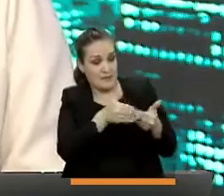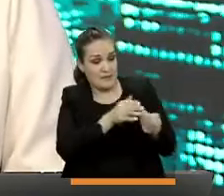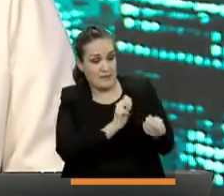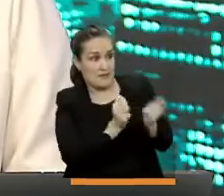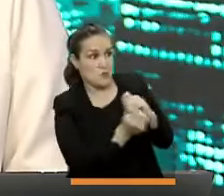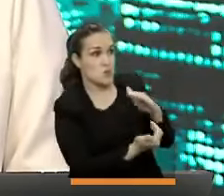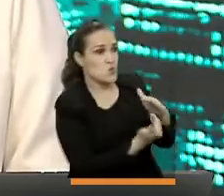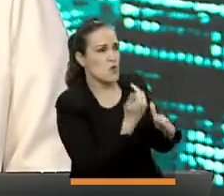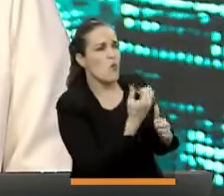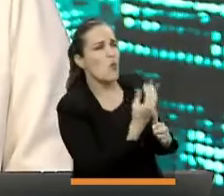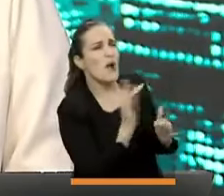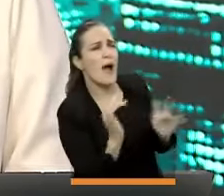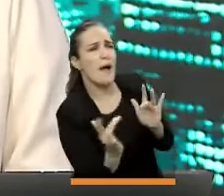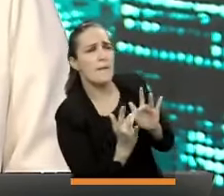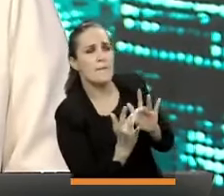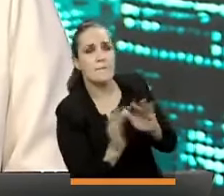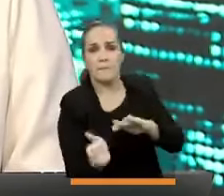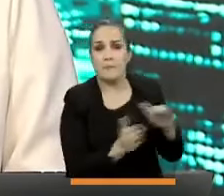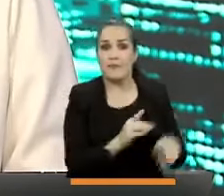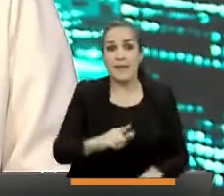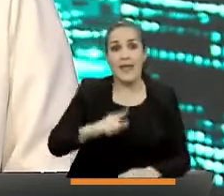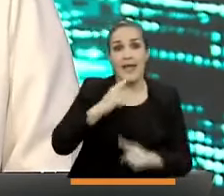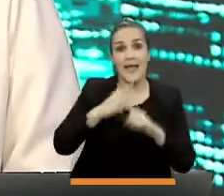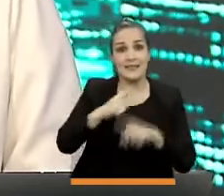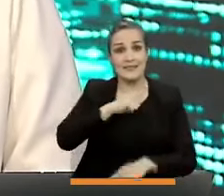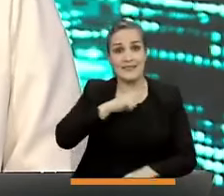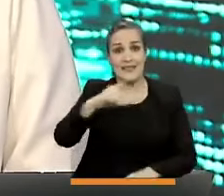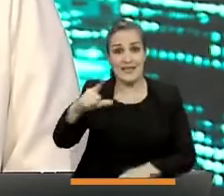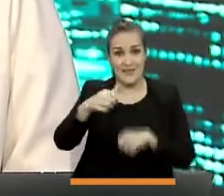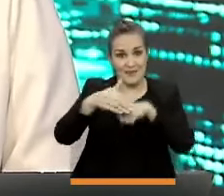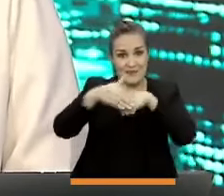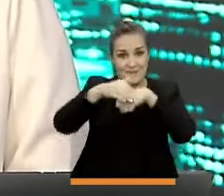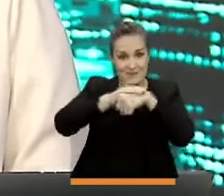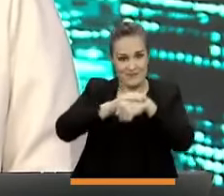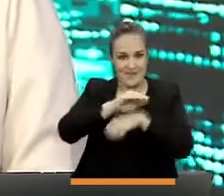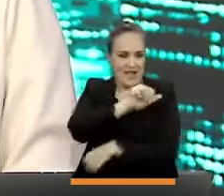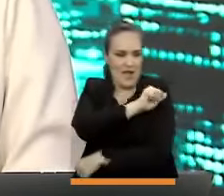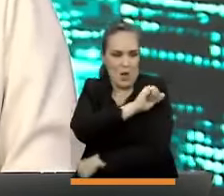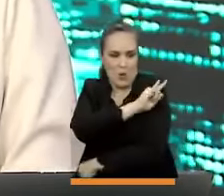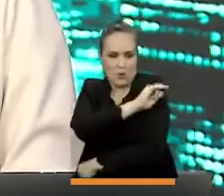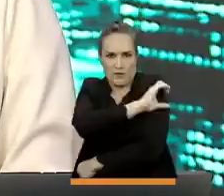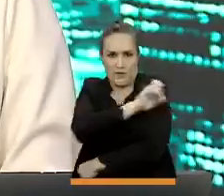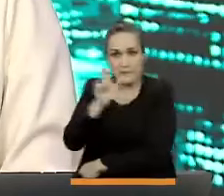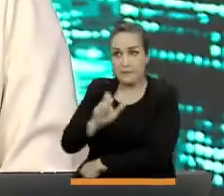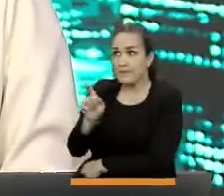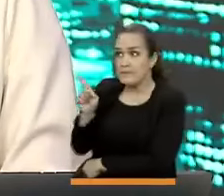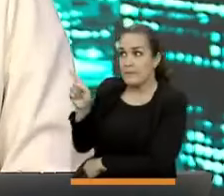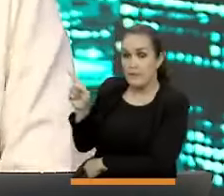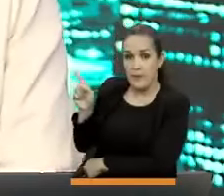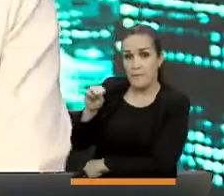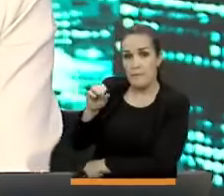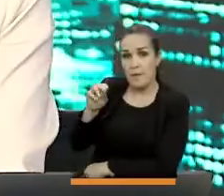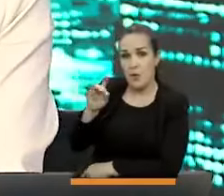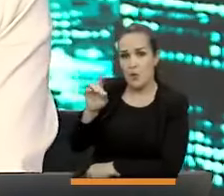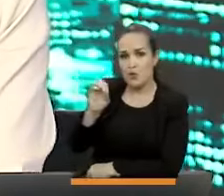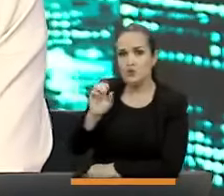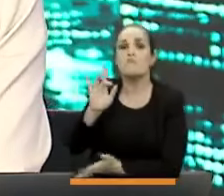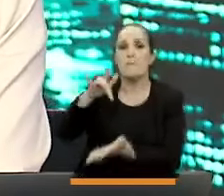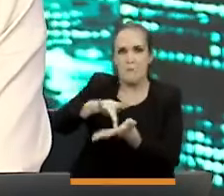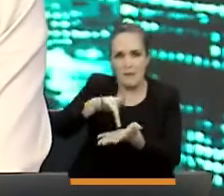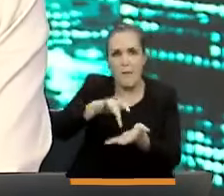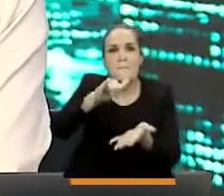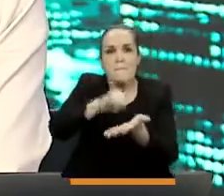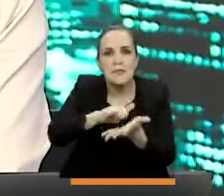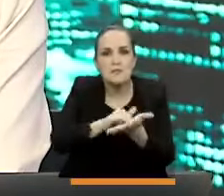El líder paramilitar Salvatore Mancuso participó en una audiencia pública donde se analizó el futuro de la Ley de Justicia y Paz. Mancuso, quien